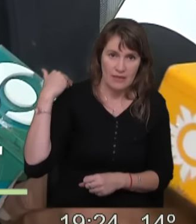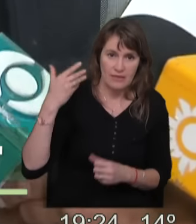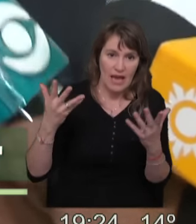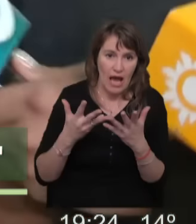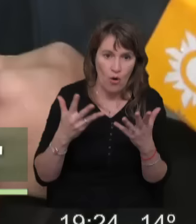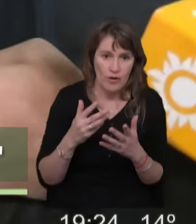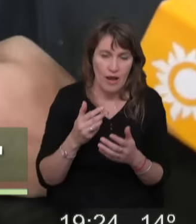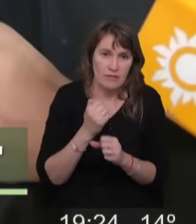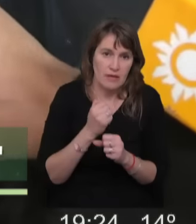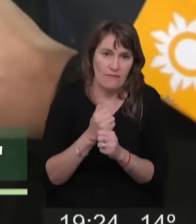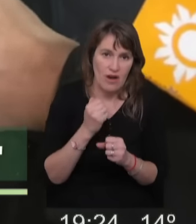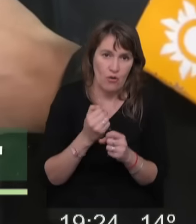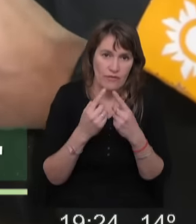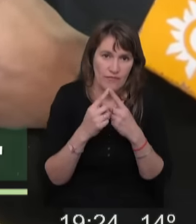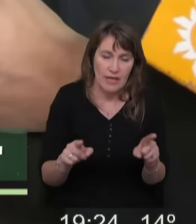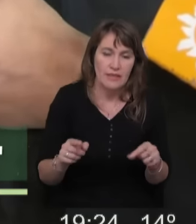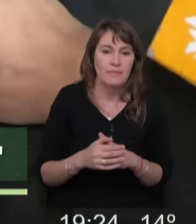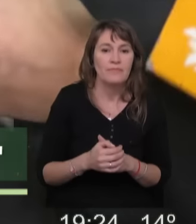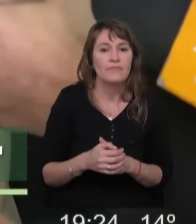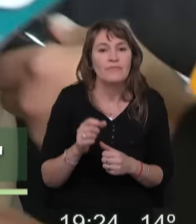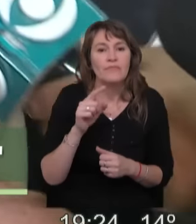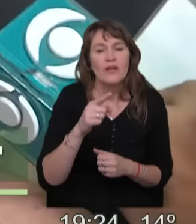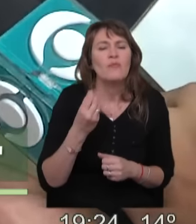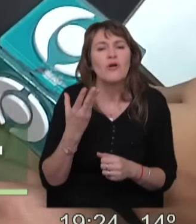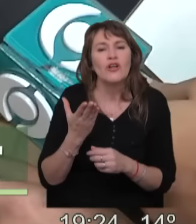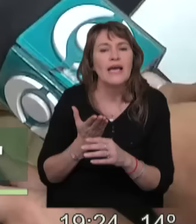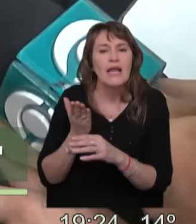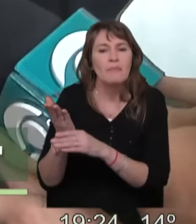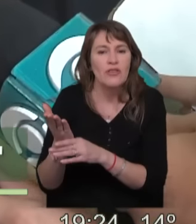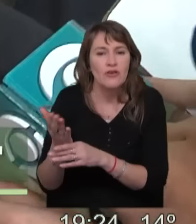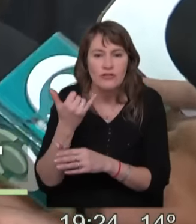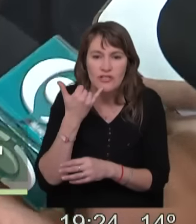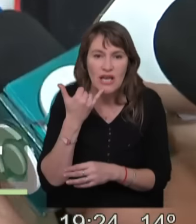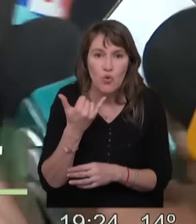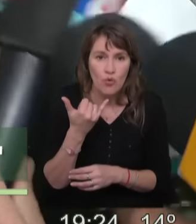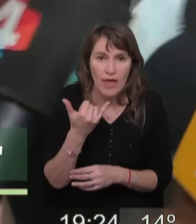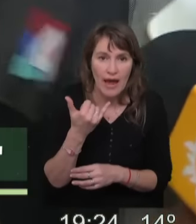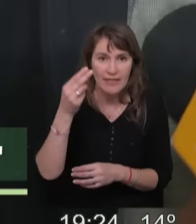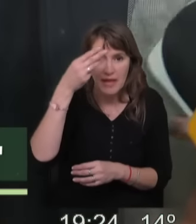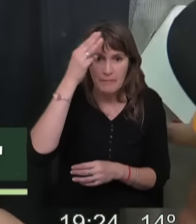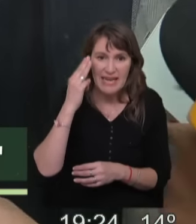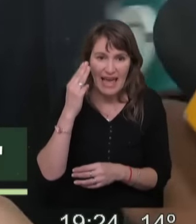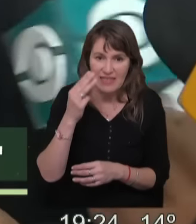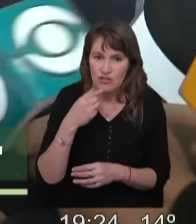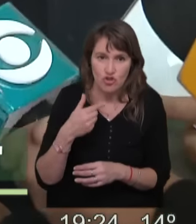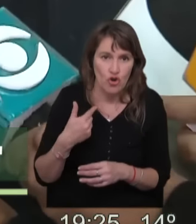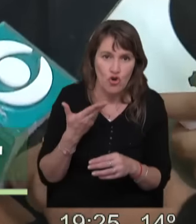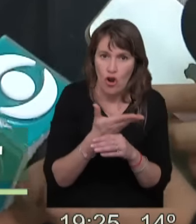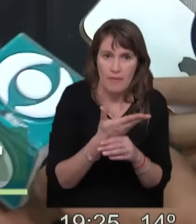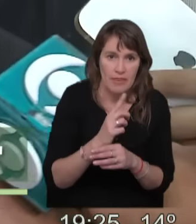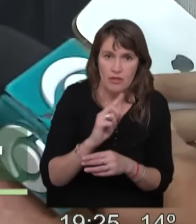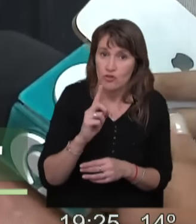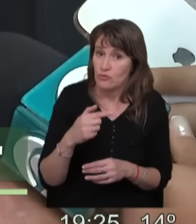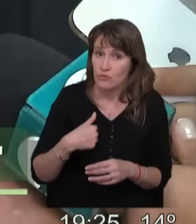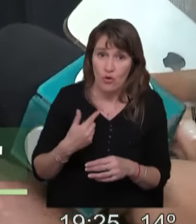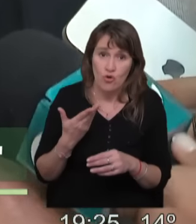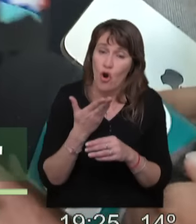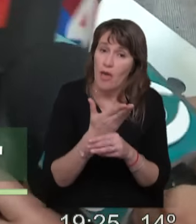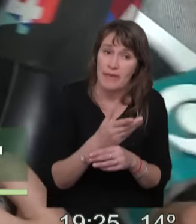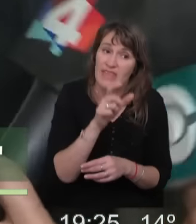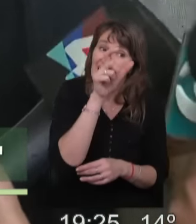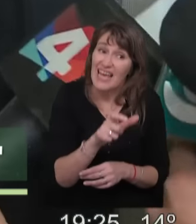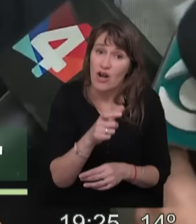¿Por qué le pidió el celular de Penades a Iturralde? No, yo no le pedí el celular de Penades. Eso dice en el chat, Iturralde. Bueno, que se haga cargo la persona